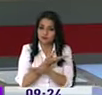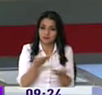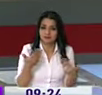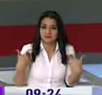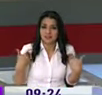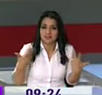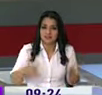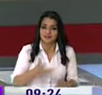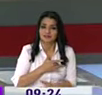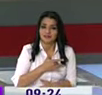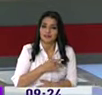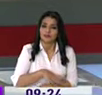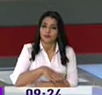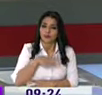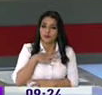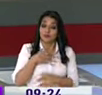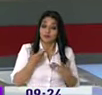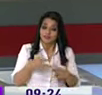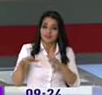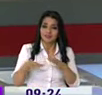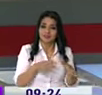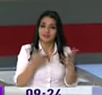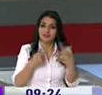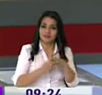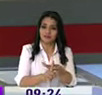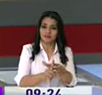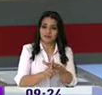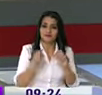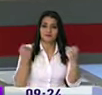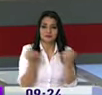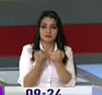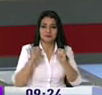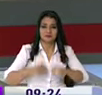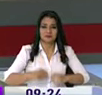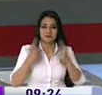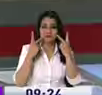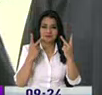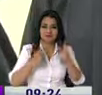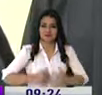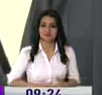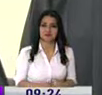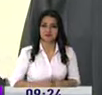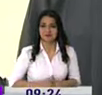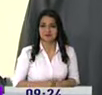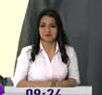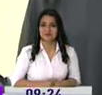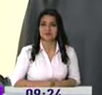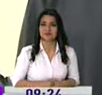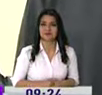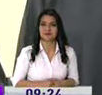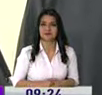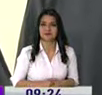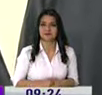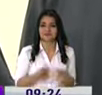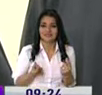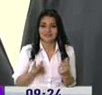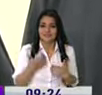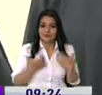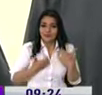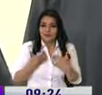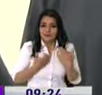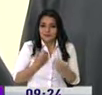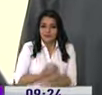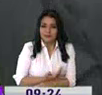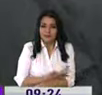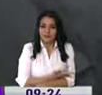alegría, pues se sienten productivos e incluidos en la sociedad. Miremos. Con la premura y la emoción a flor